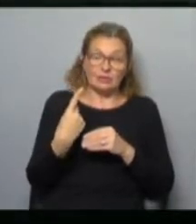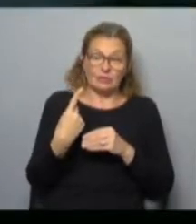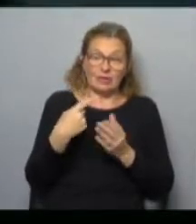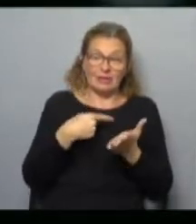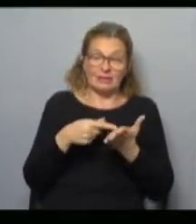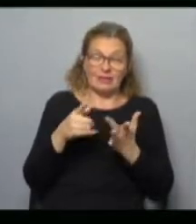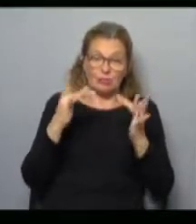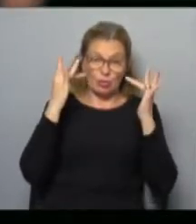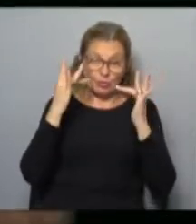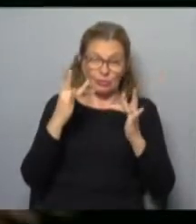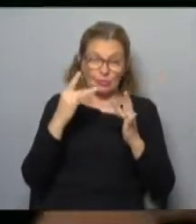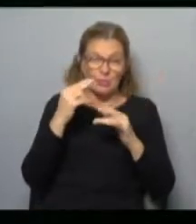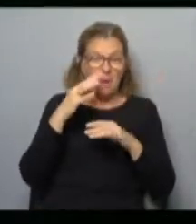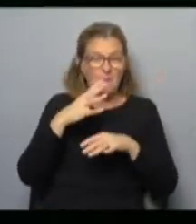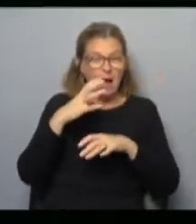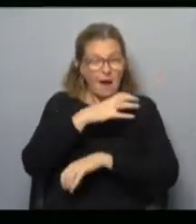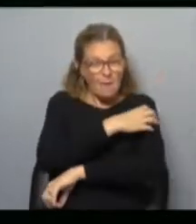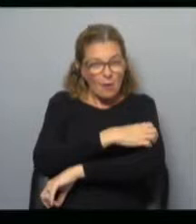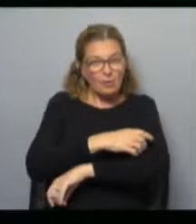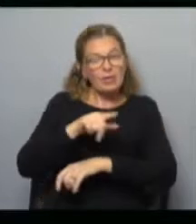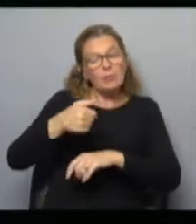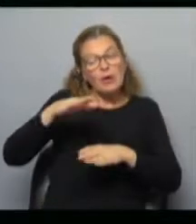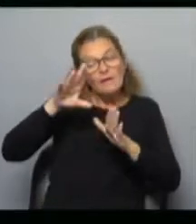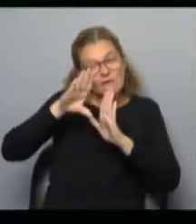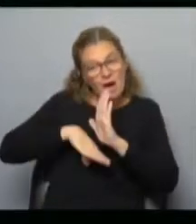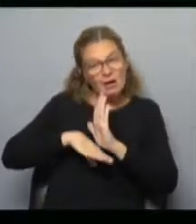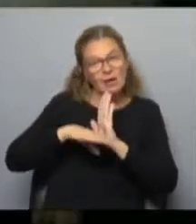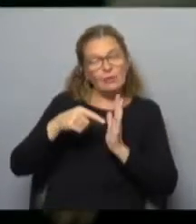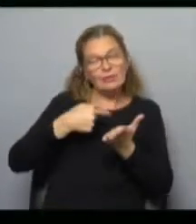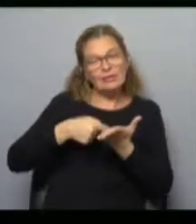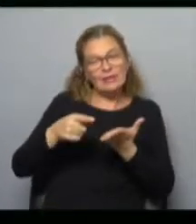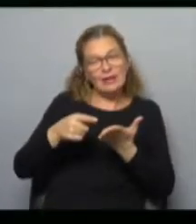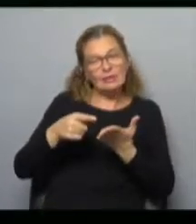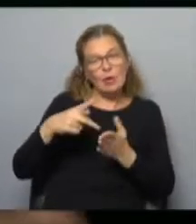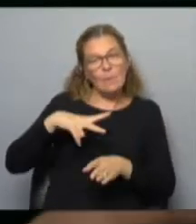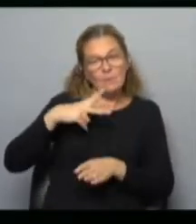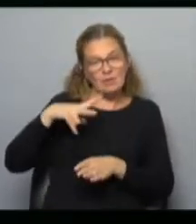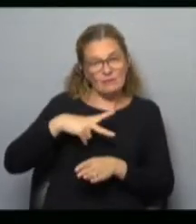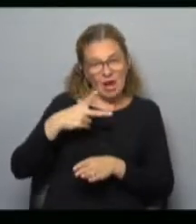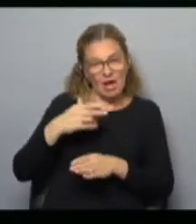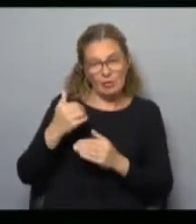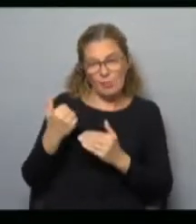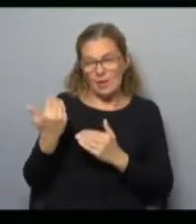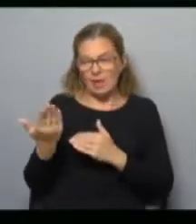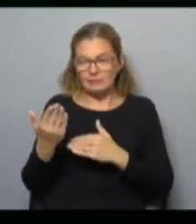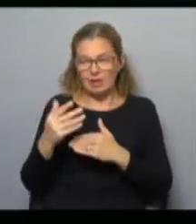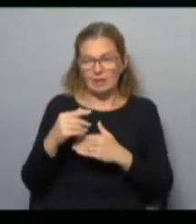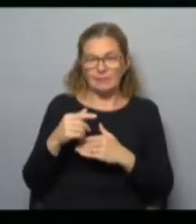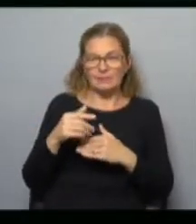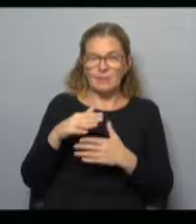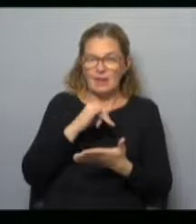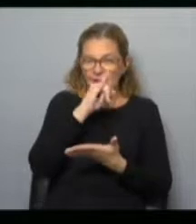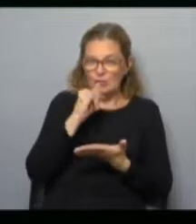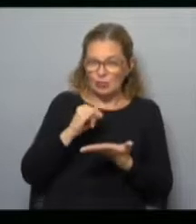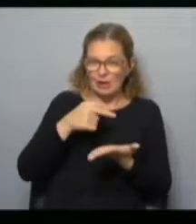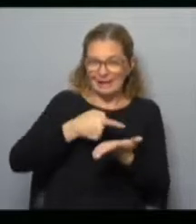centros educativos de contextos críticos. Luego baja cuando hablamos de centros educativos privados, urbanos, más acá en zonas